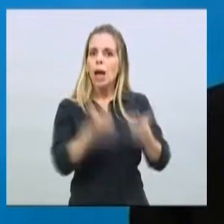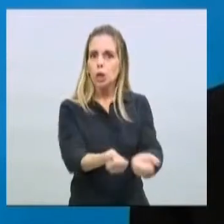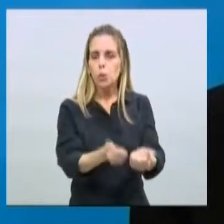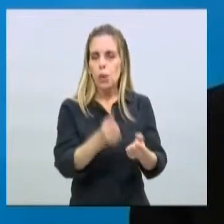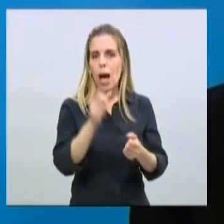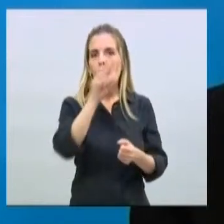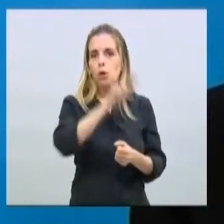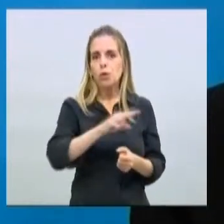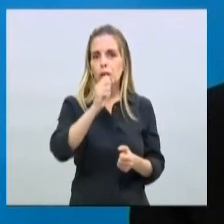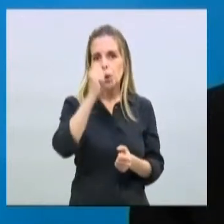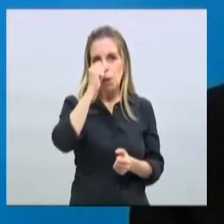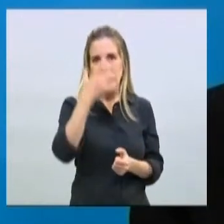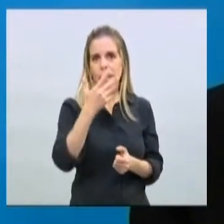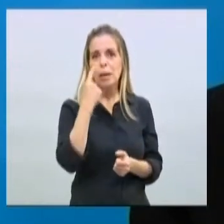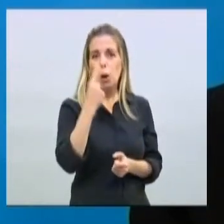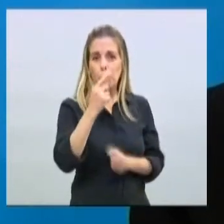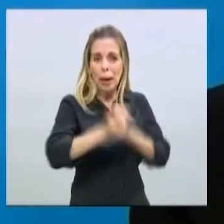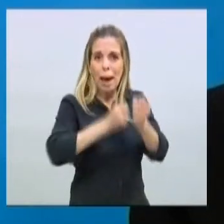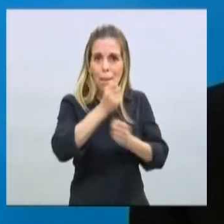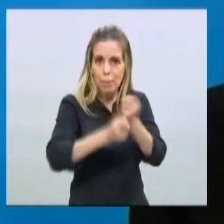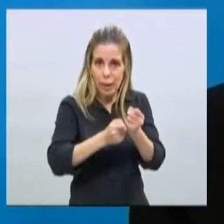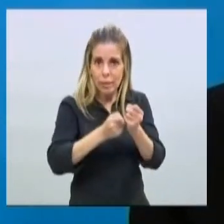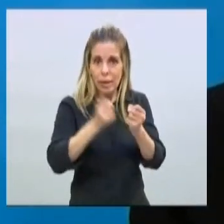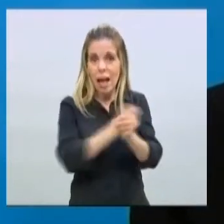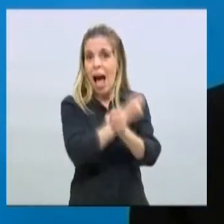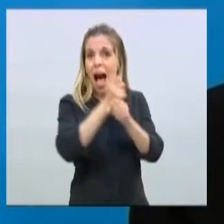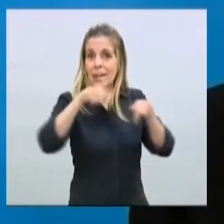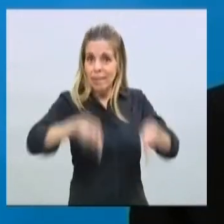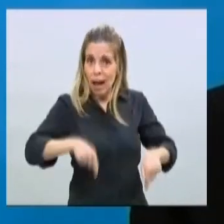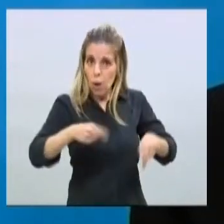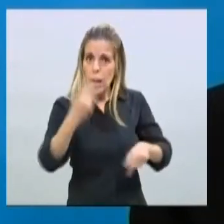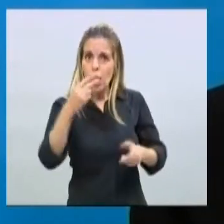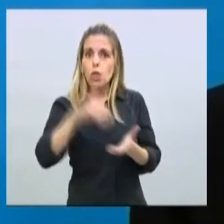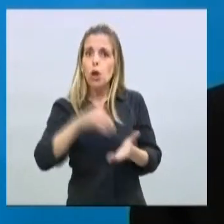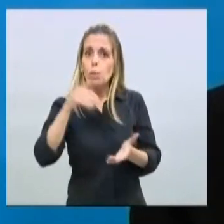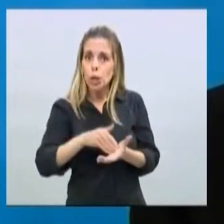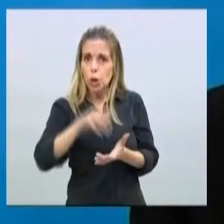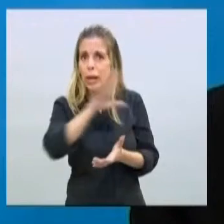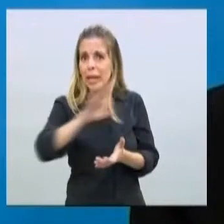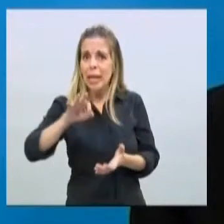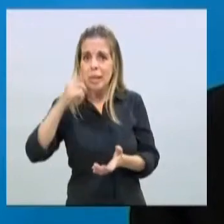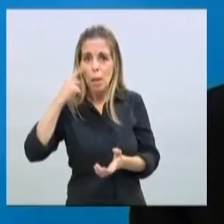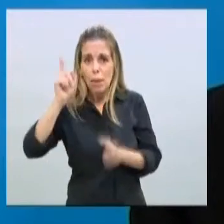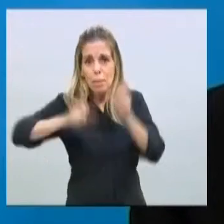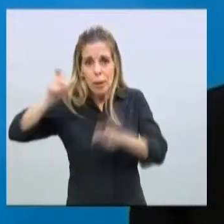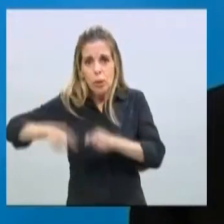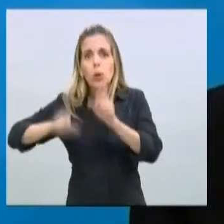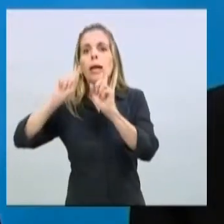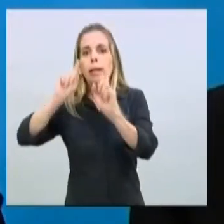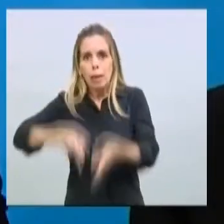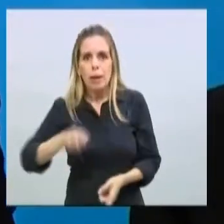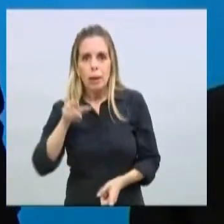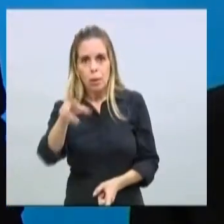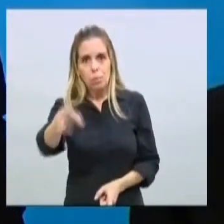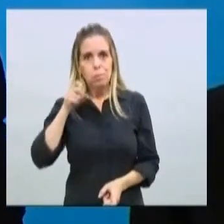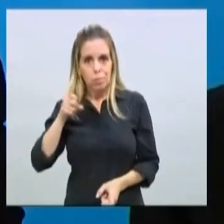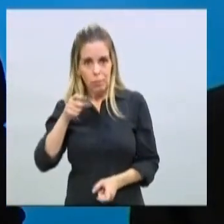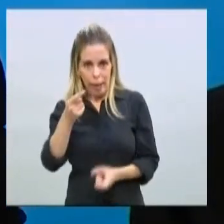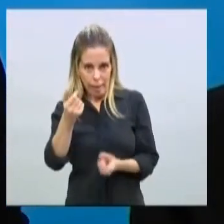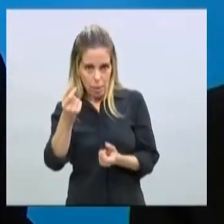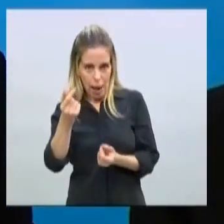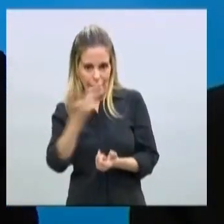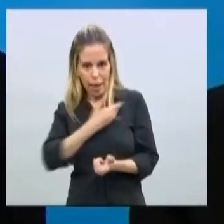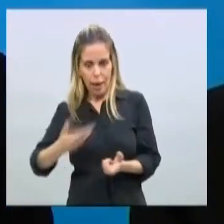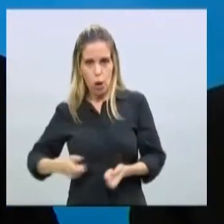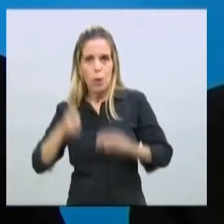empresas, ya cuenta con 2.100.000 trabajadores que cobraron el salario complementario que el Estado da.